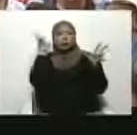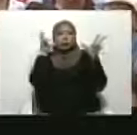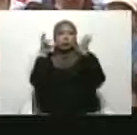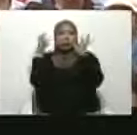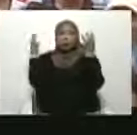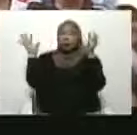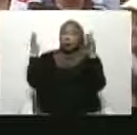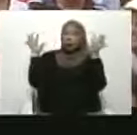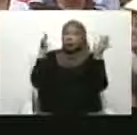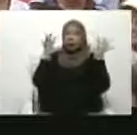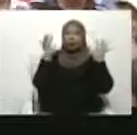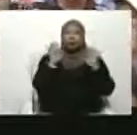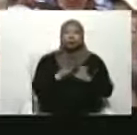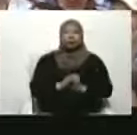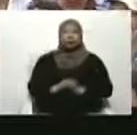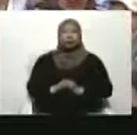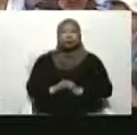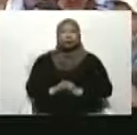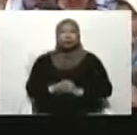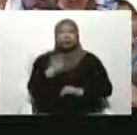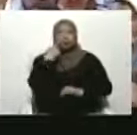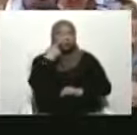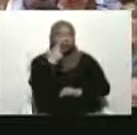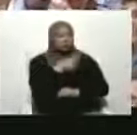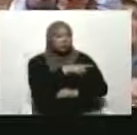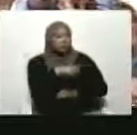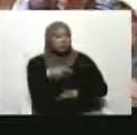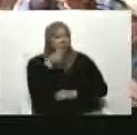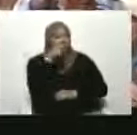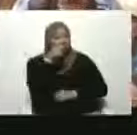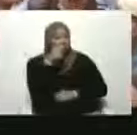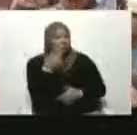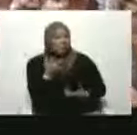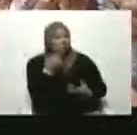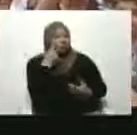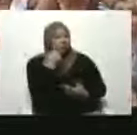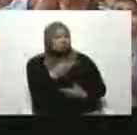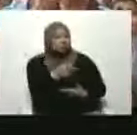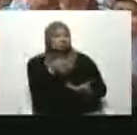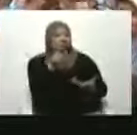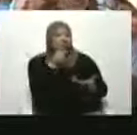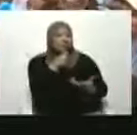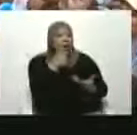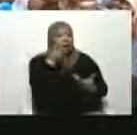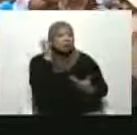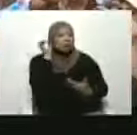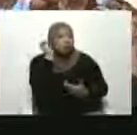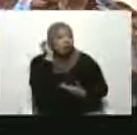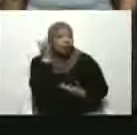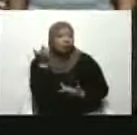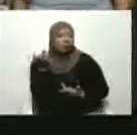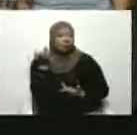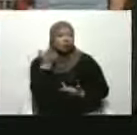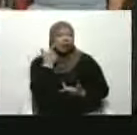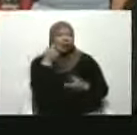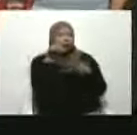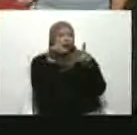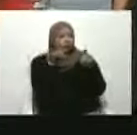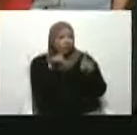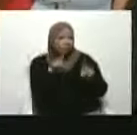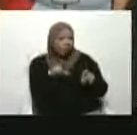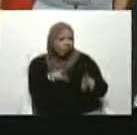pocas yo lo que veo aquí es puro hombre vamos a hacer una prueba hacemos la